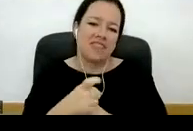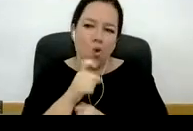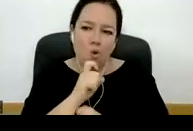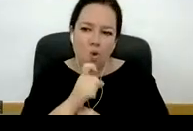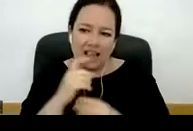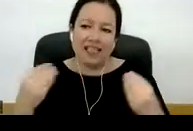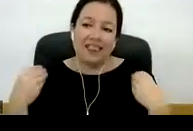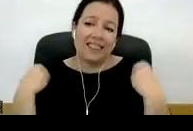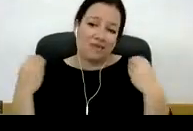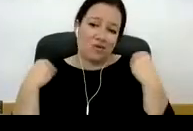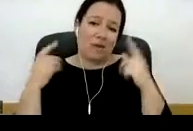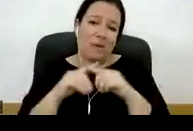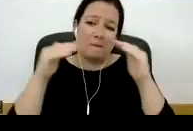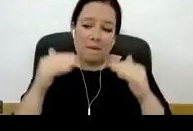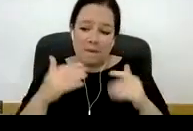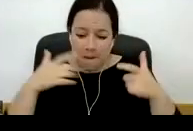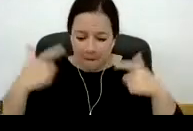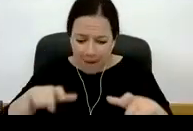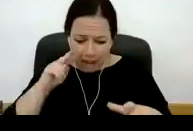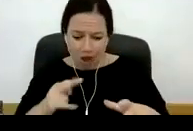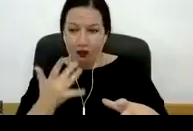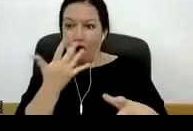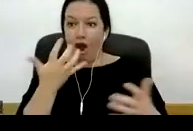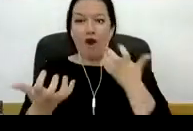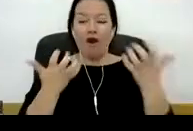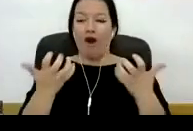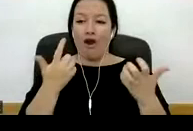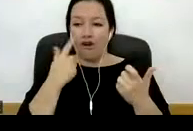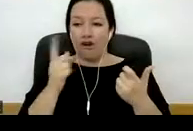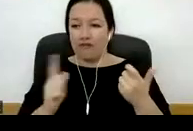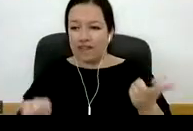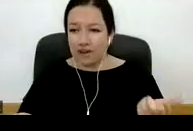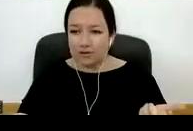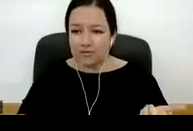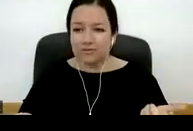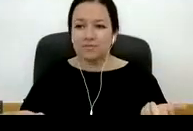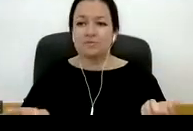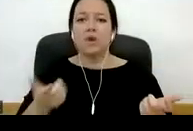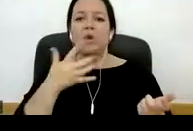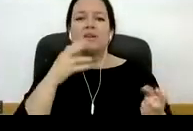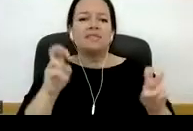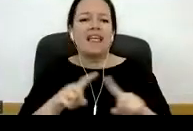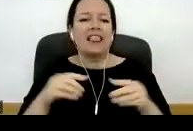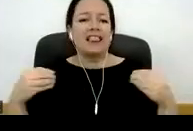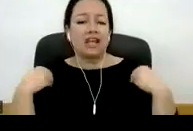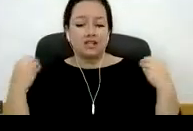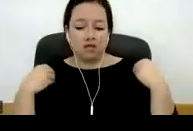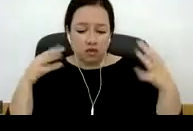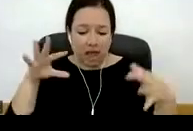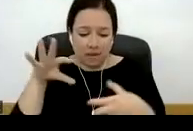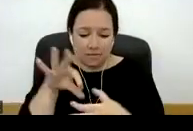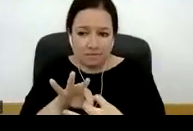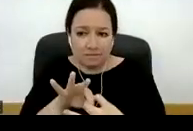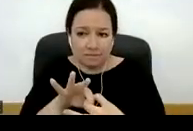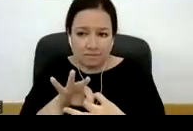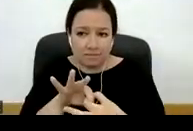un disfrute de lo que estás viendo, del plato, de los colores, y como no van a encontrar ese disfrute en la